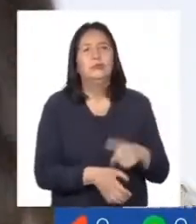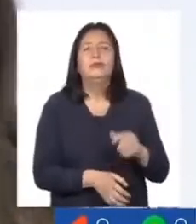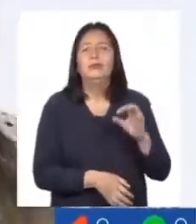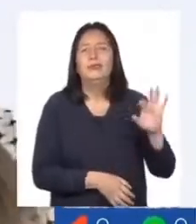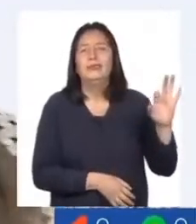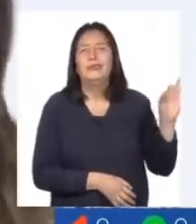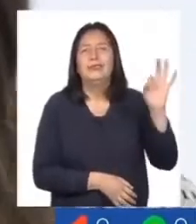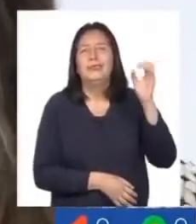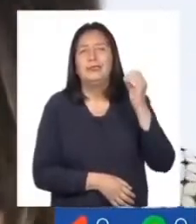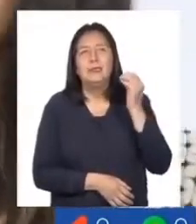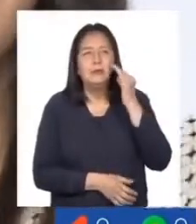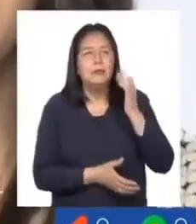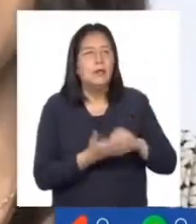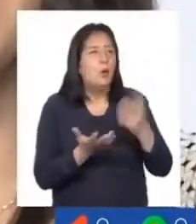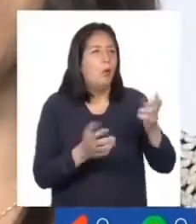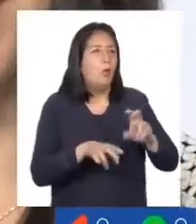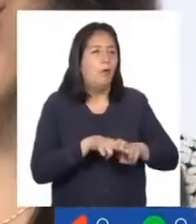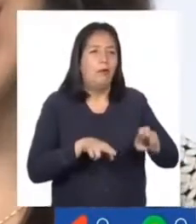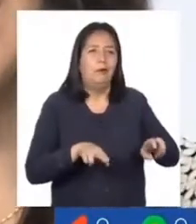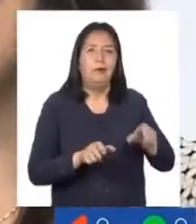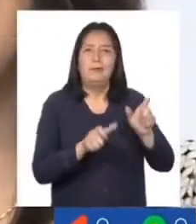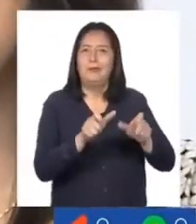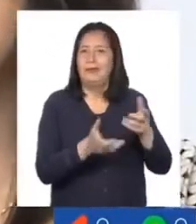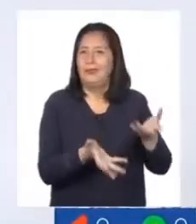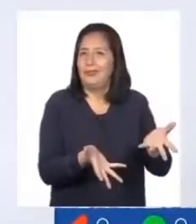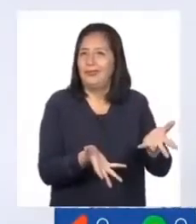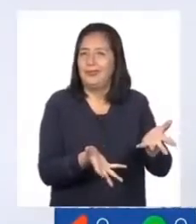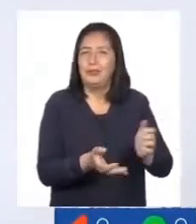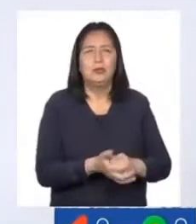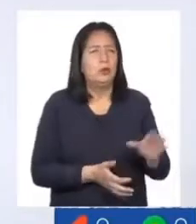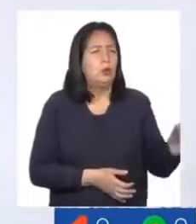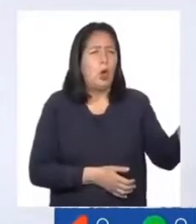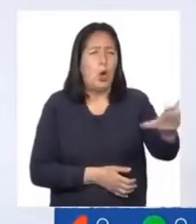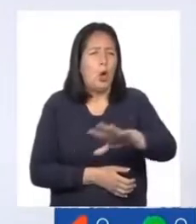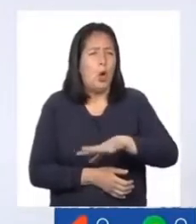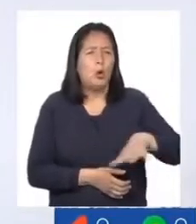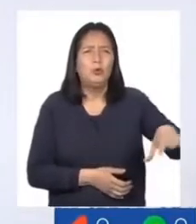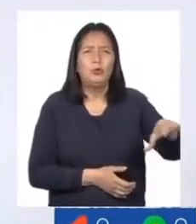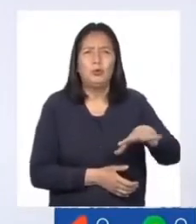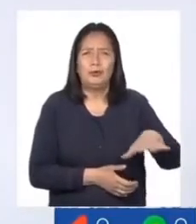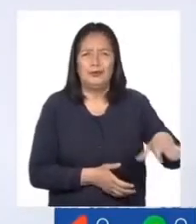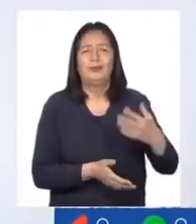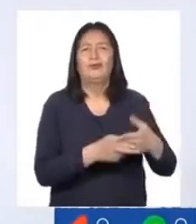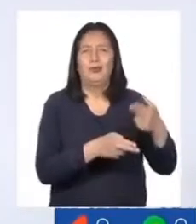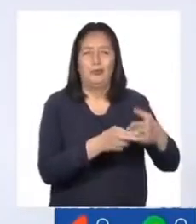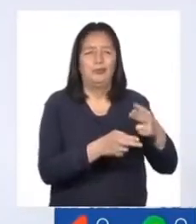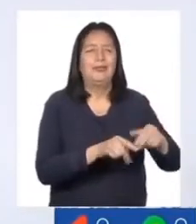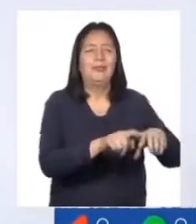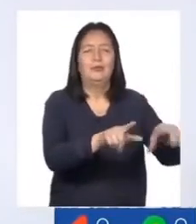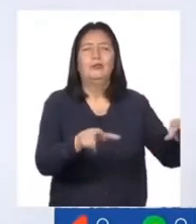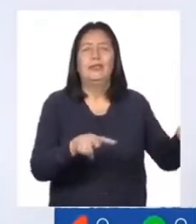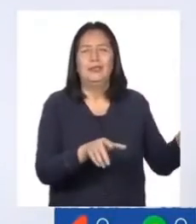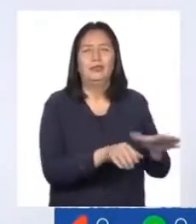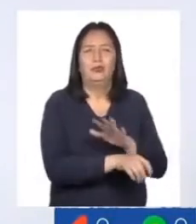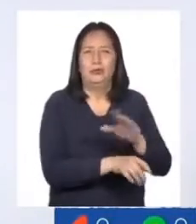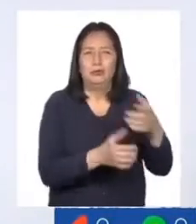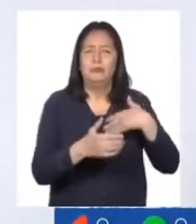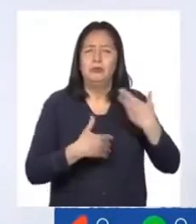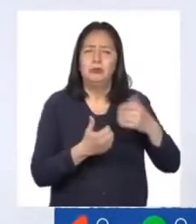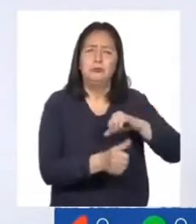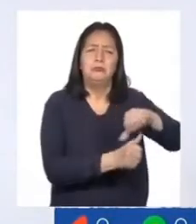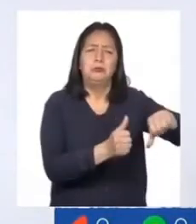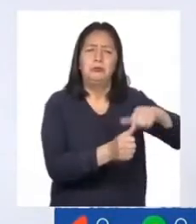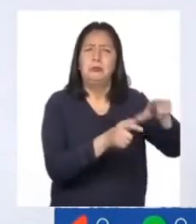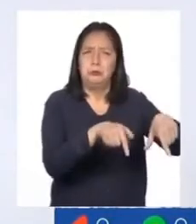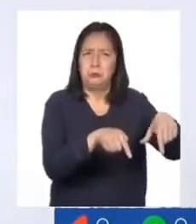abejas o las banquitas donde se sientan las personas. Todo esto es el espacio total y nosotros podemos interactuar con